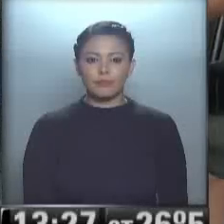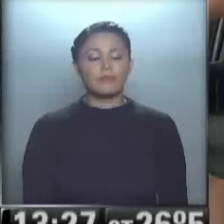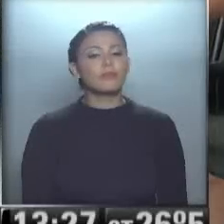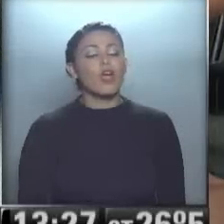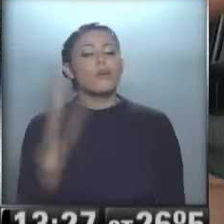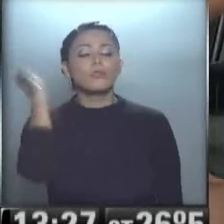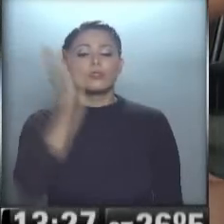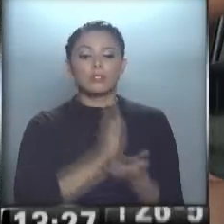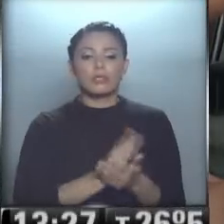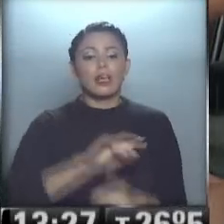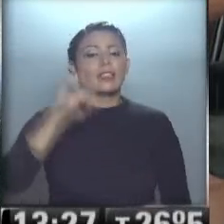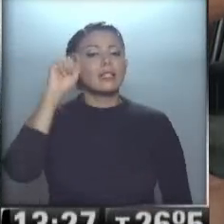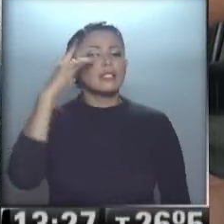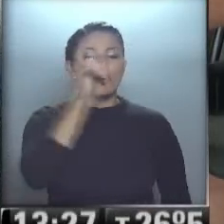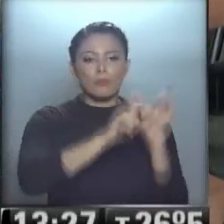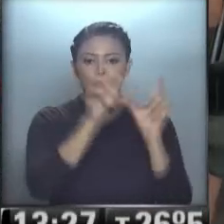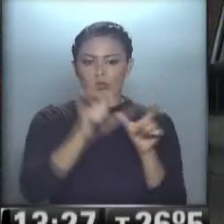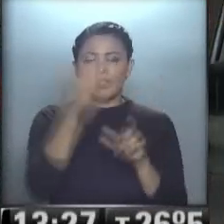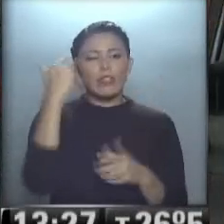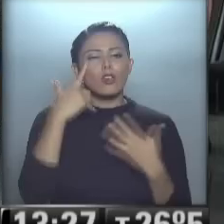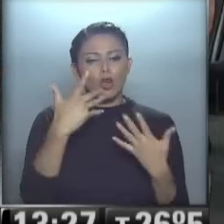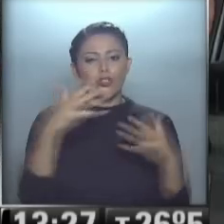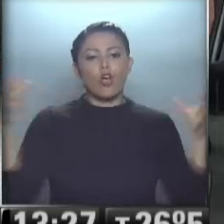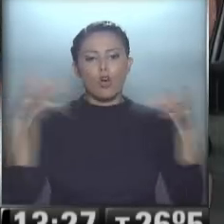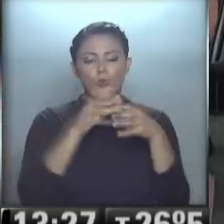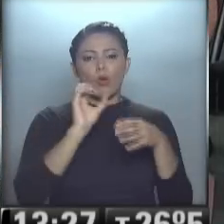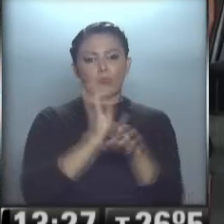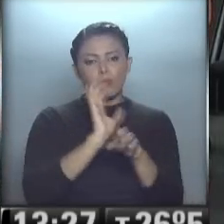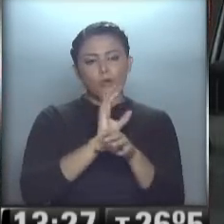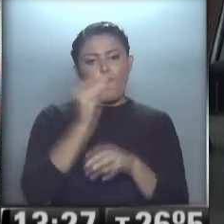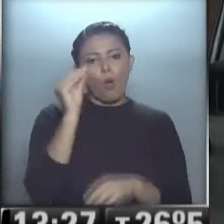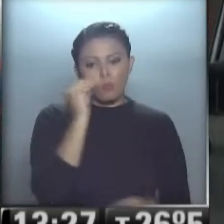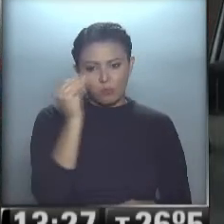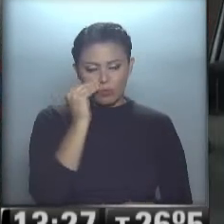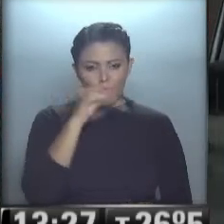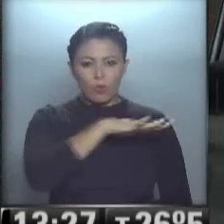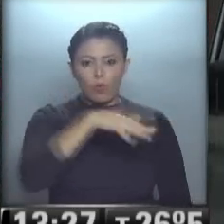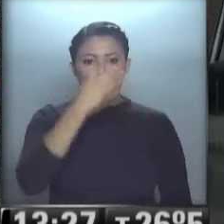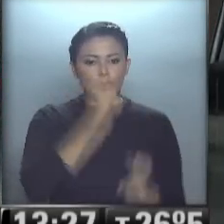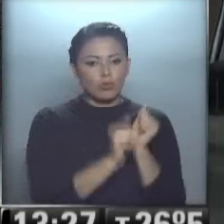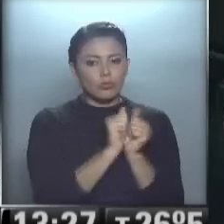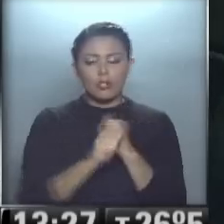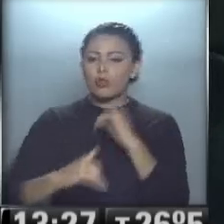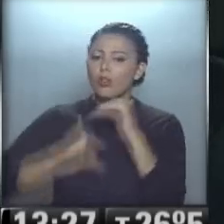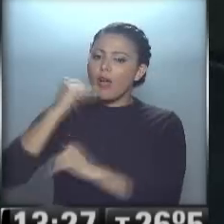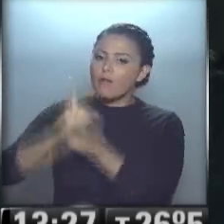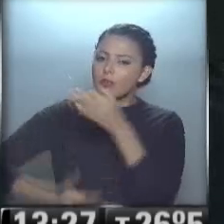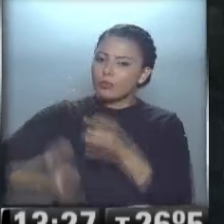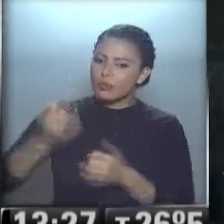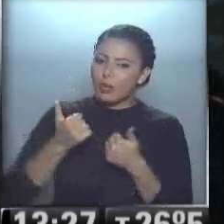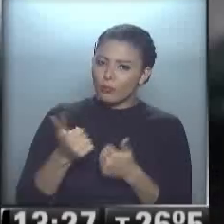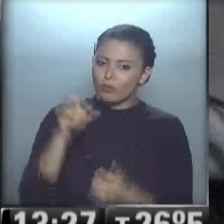procesaron a 35 miembros de lo que se conoce como la banda de los monos en Rosario avanza la justicia Emilio Cómo te va Así es Agustina